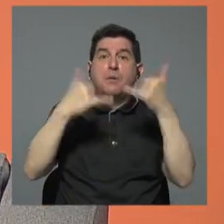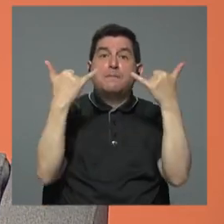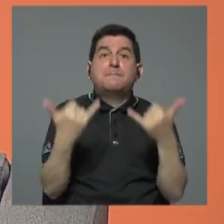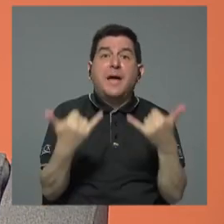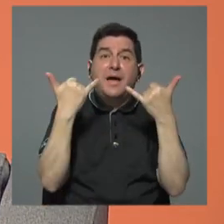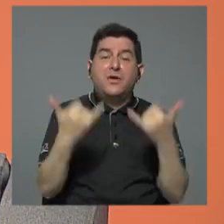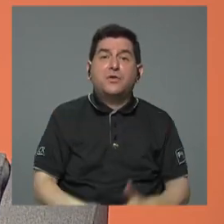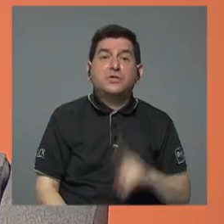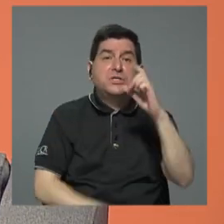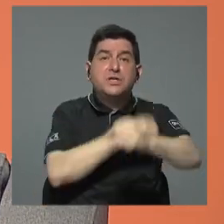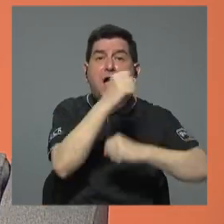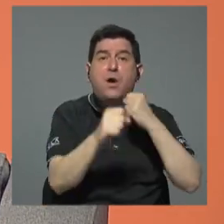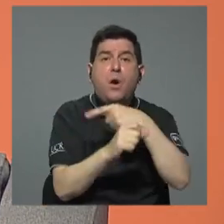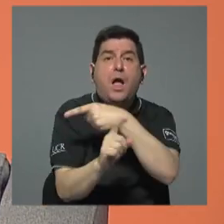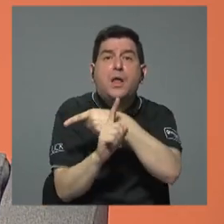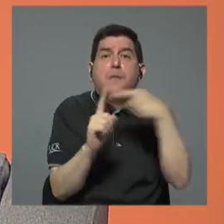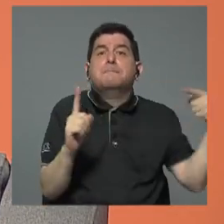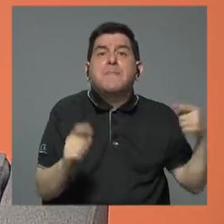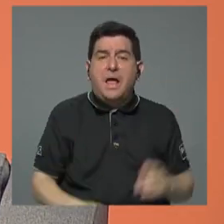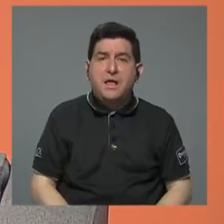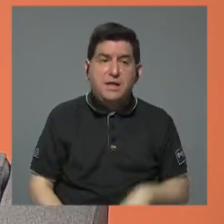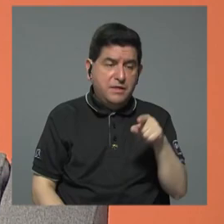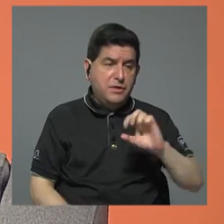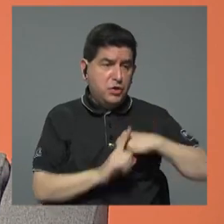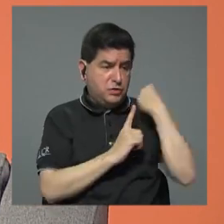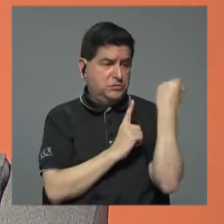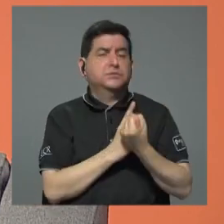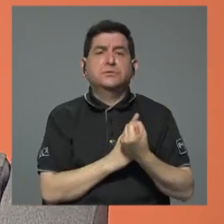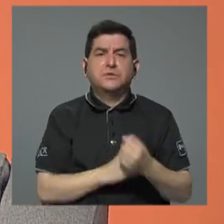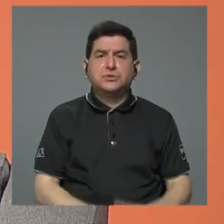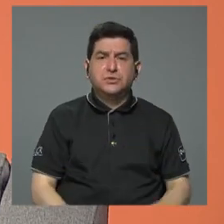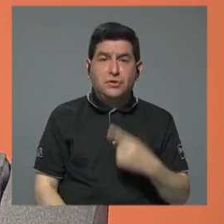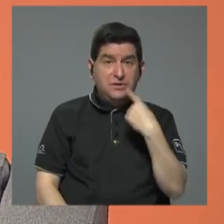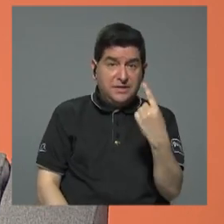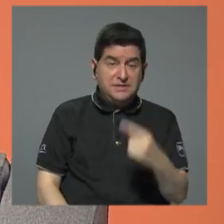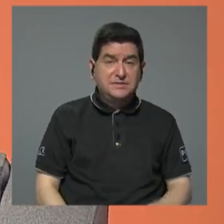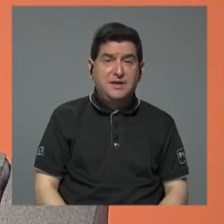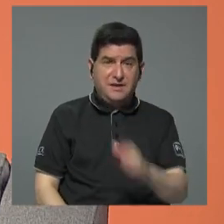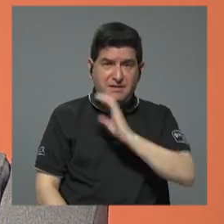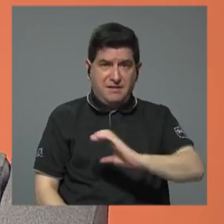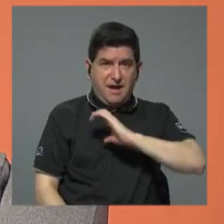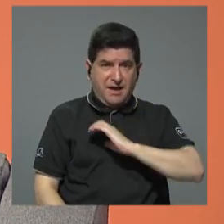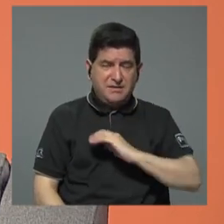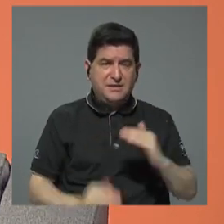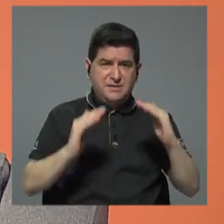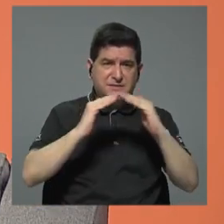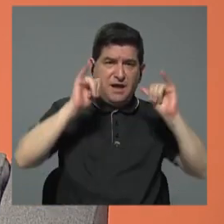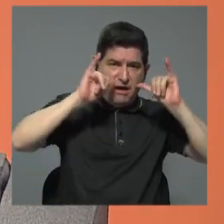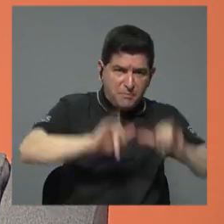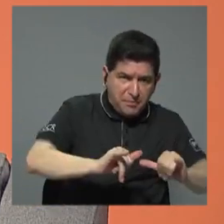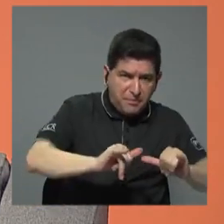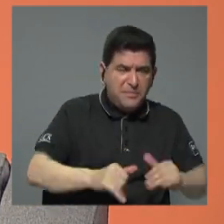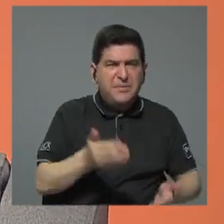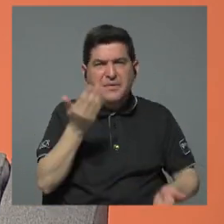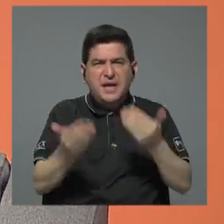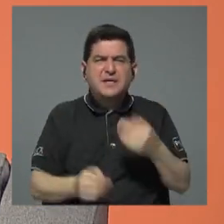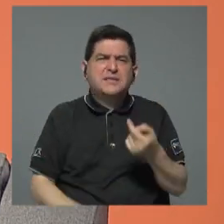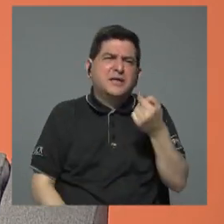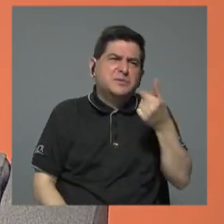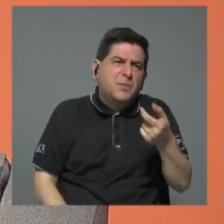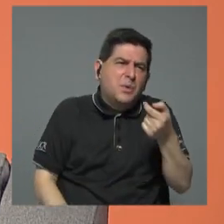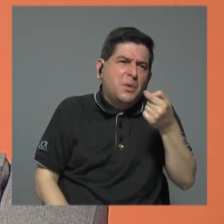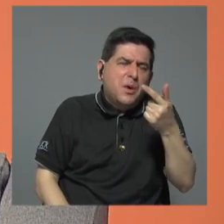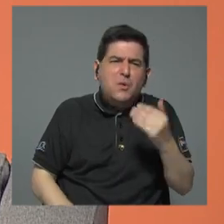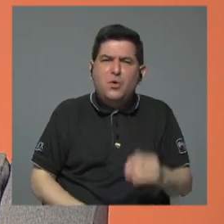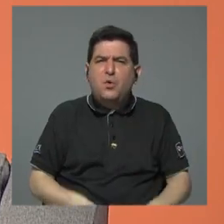15 días. Año y medio en esta condición. Y como decíamos, el factor encierro, que poco a poco pues hemos ido saliendo, ya